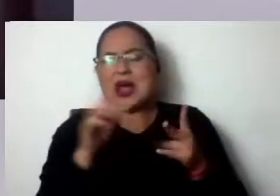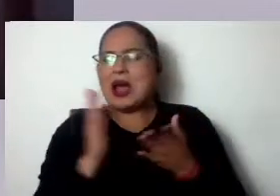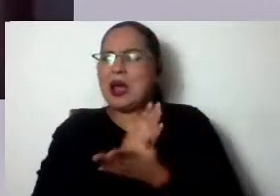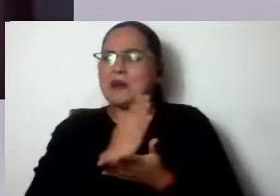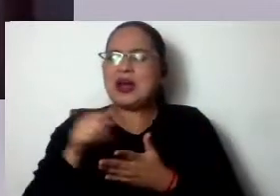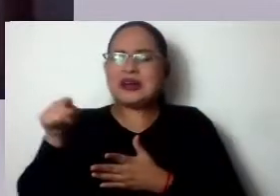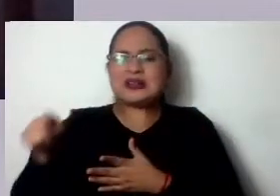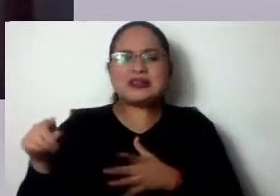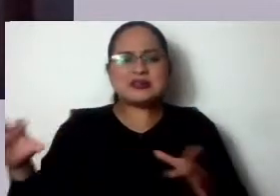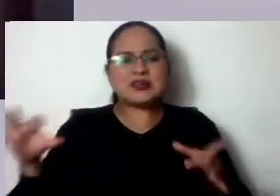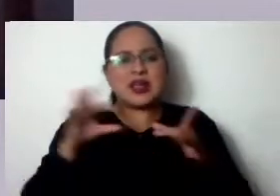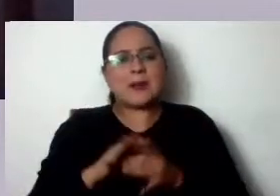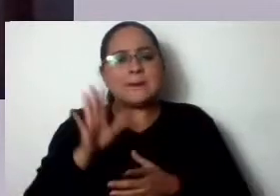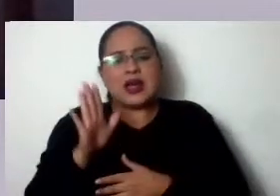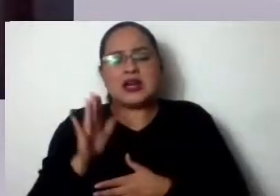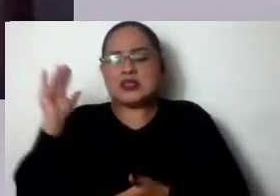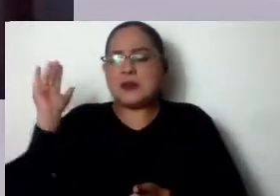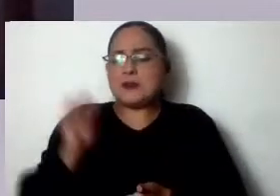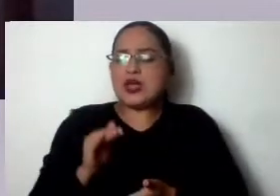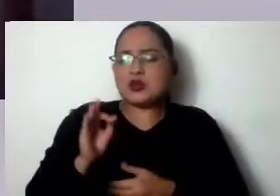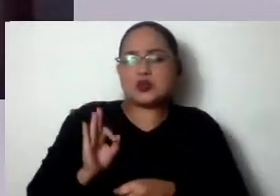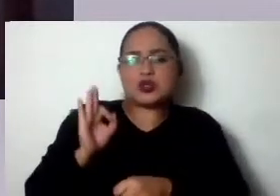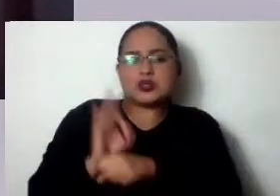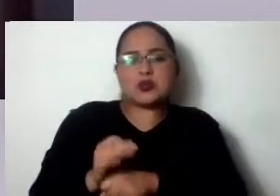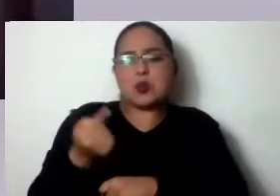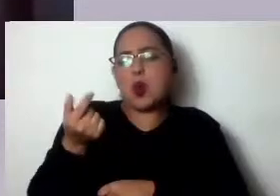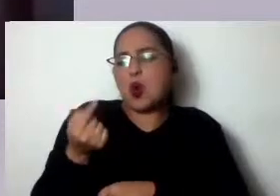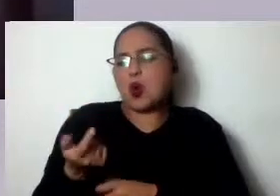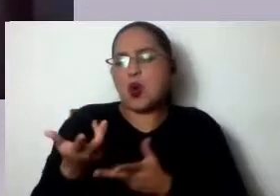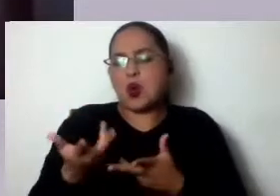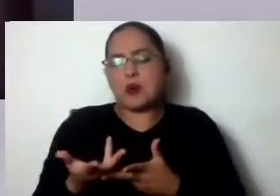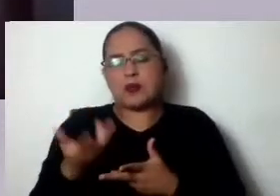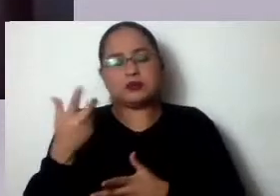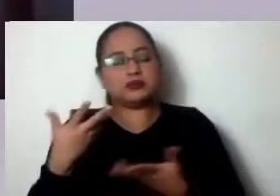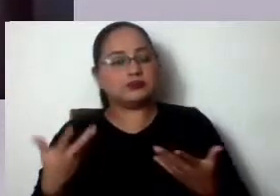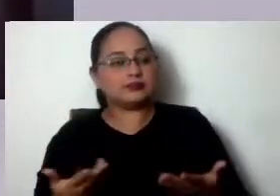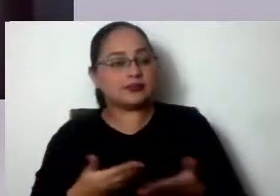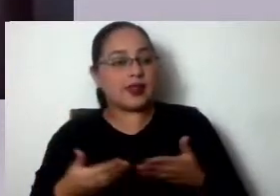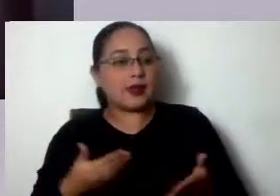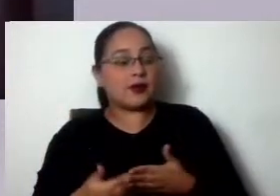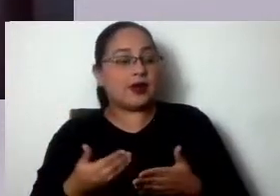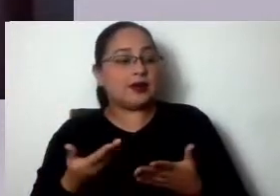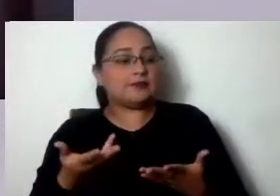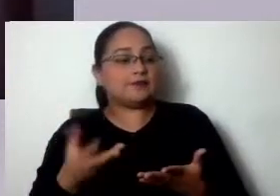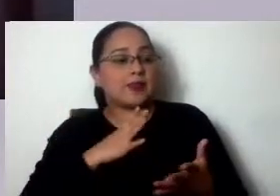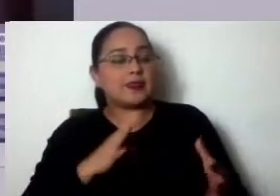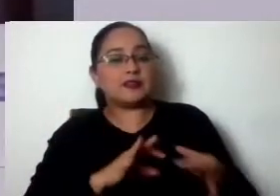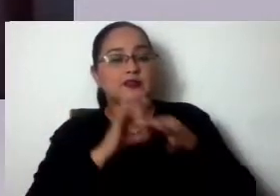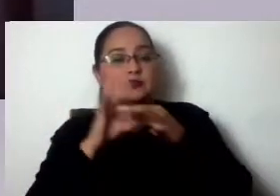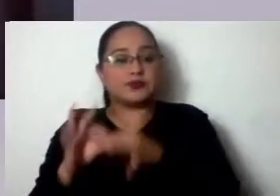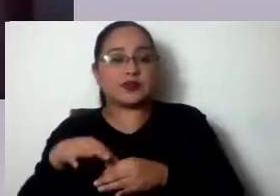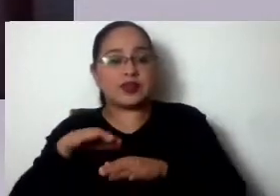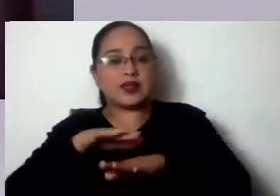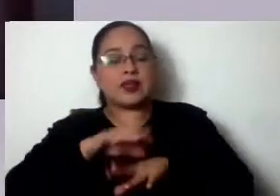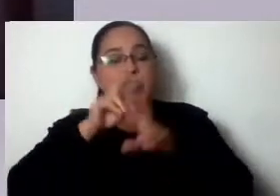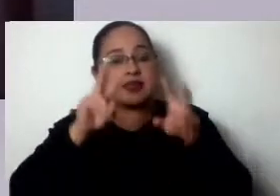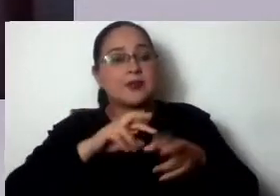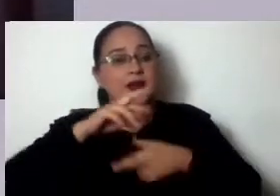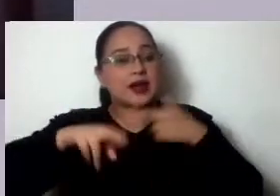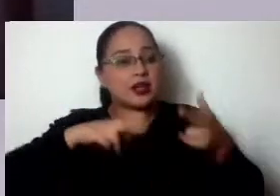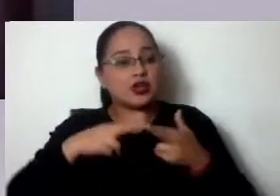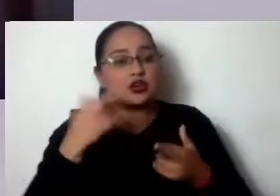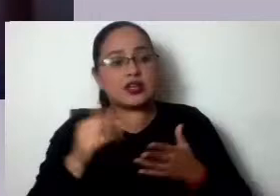estatus de menos protección en el ámbito universal que trascendería a los sistemas regionales y de derechos